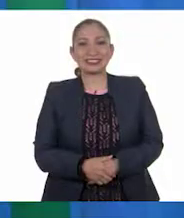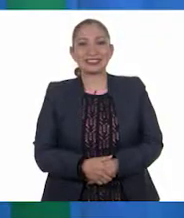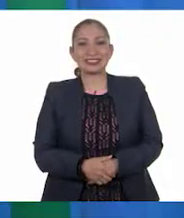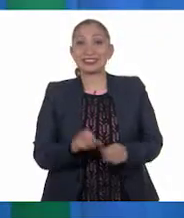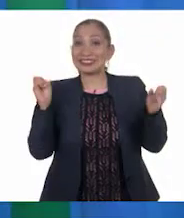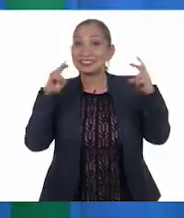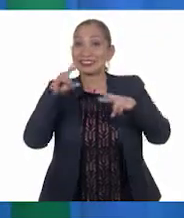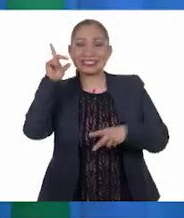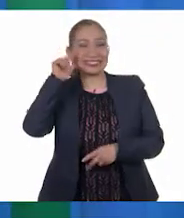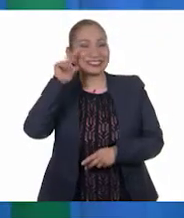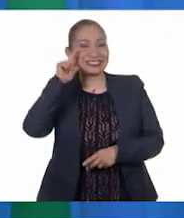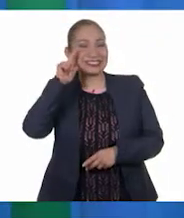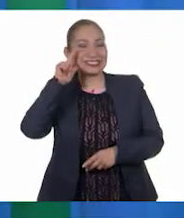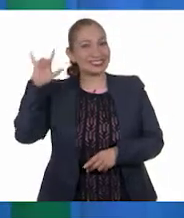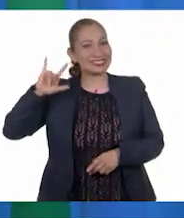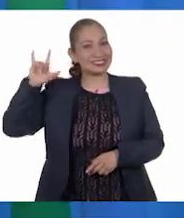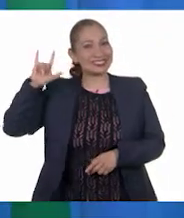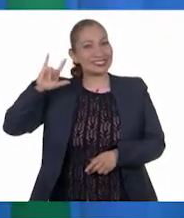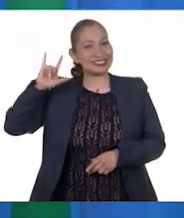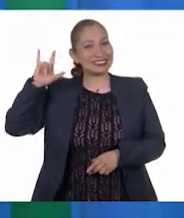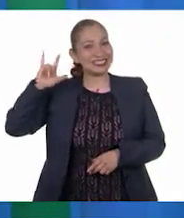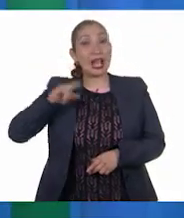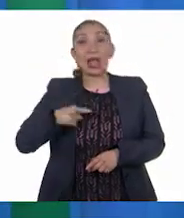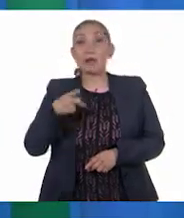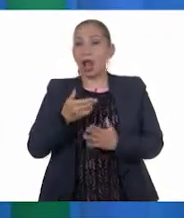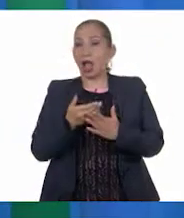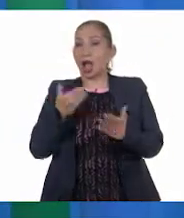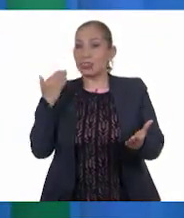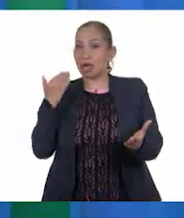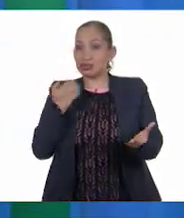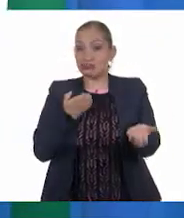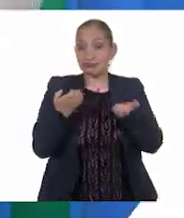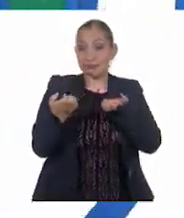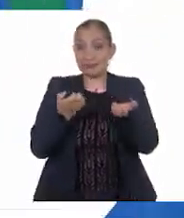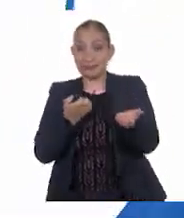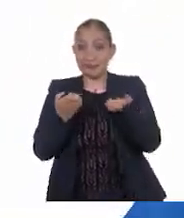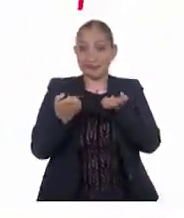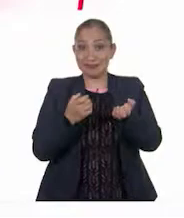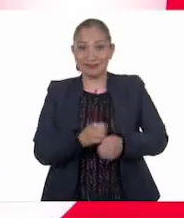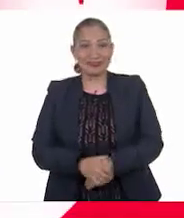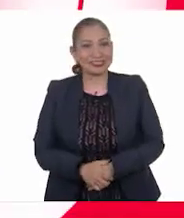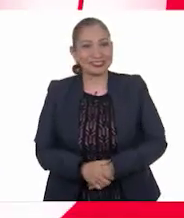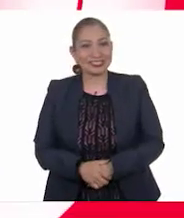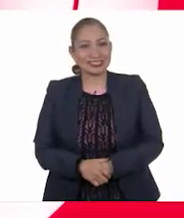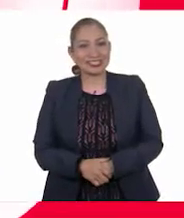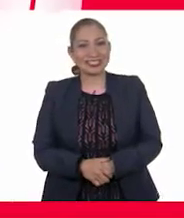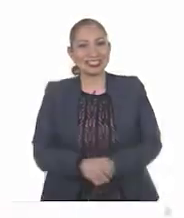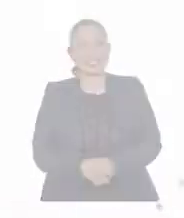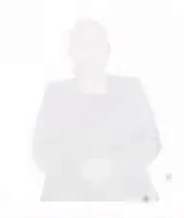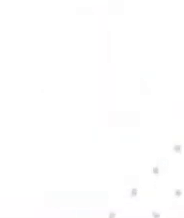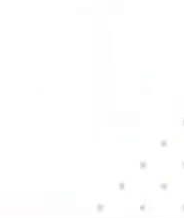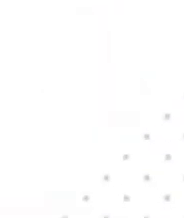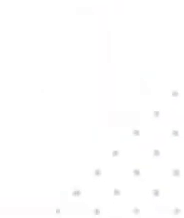¡Nos vemos mañana! ¡Hasta la próxima! Pero antes, vamos a movernos un poco.